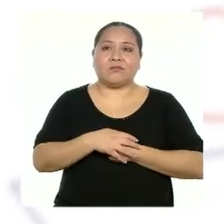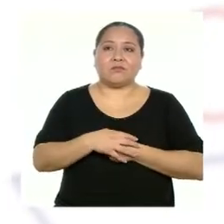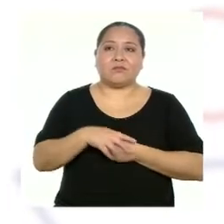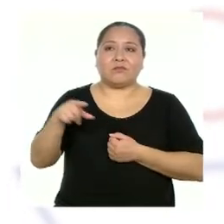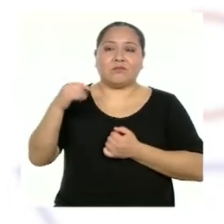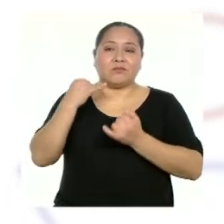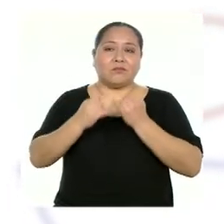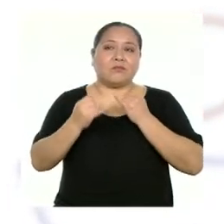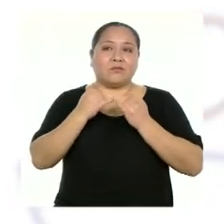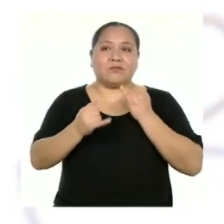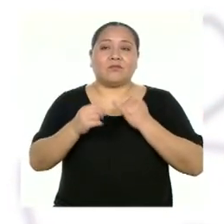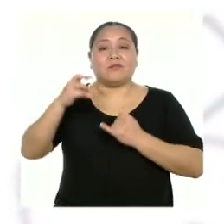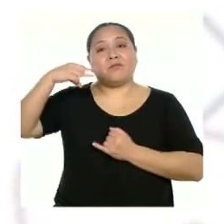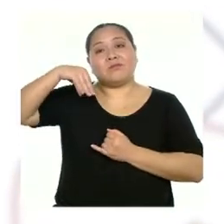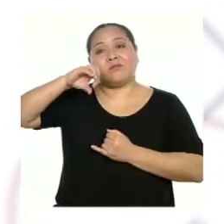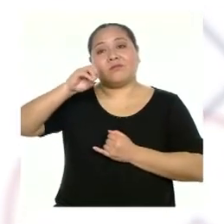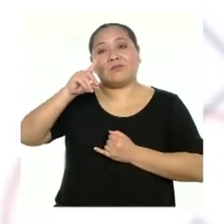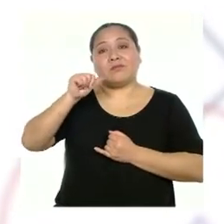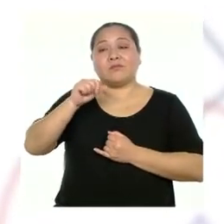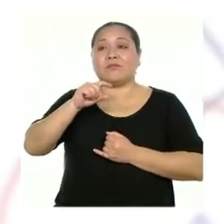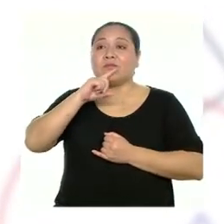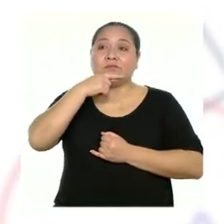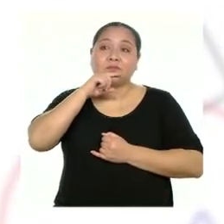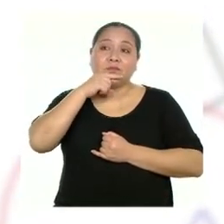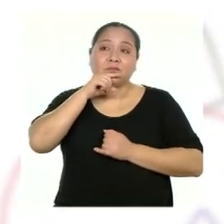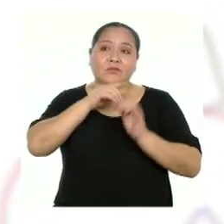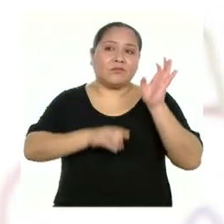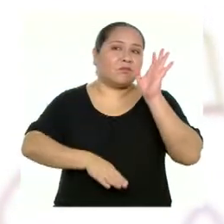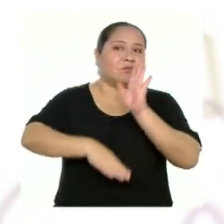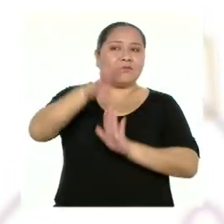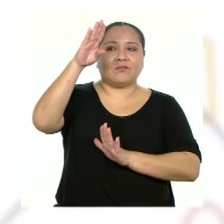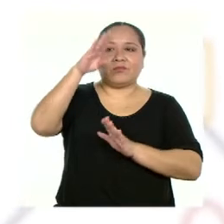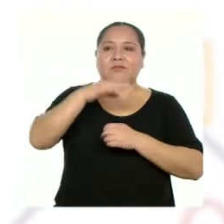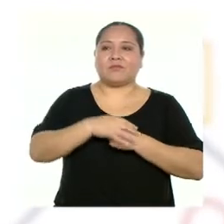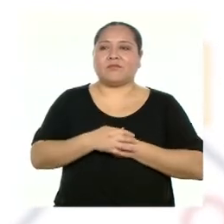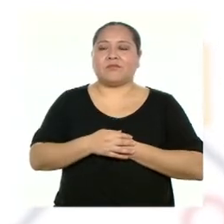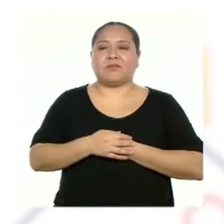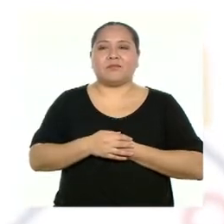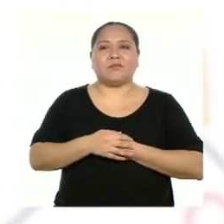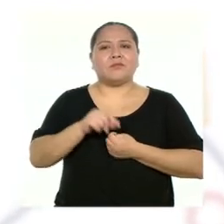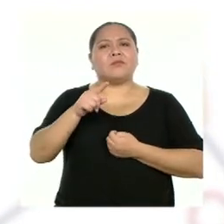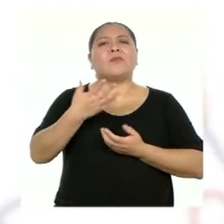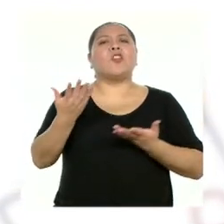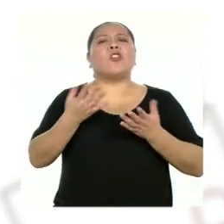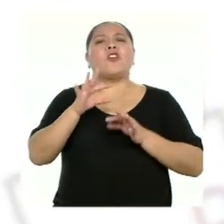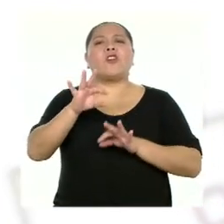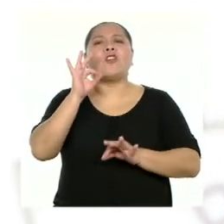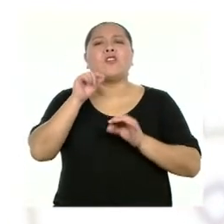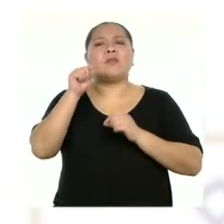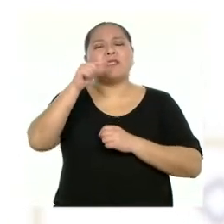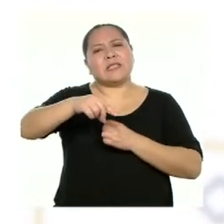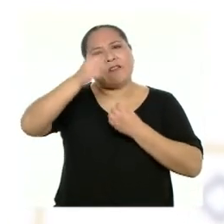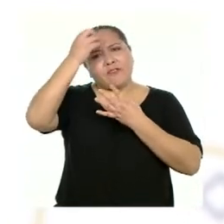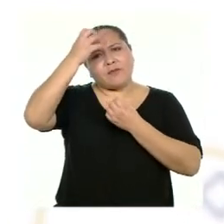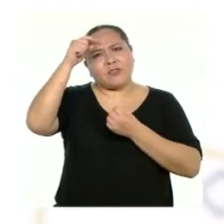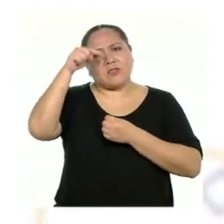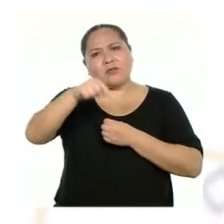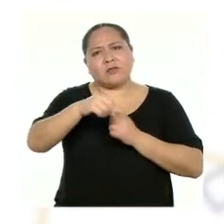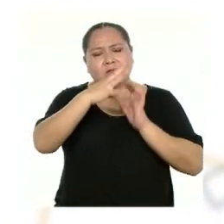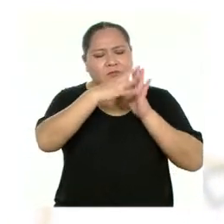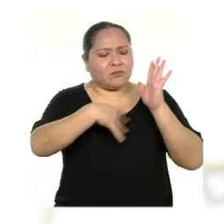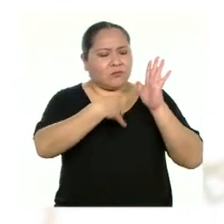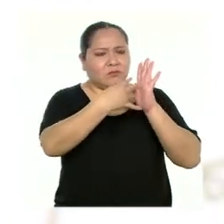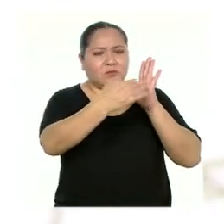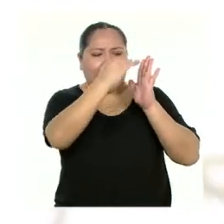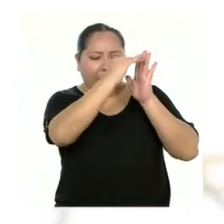vimos que la moda es las personas de género femenino. ¿Dónde encontramos esa información en esta tabla? En la